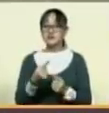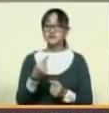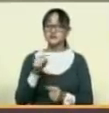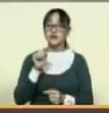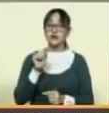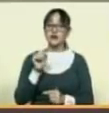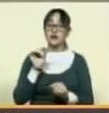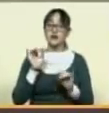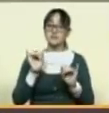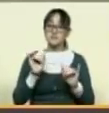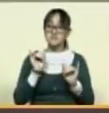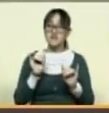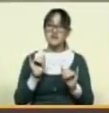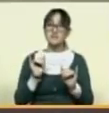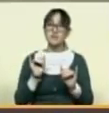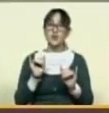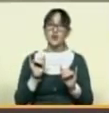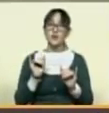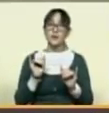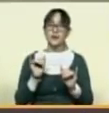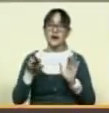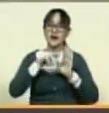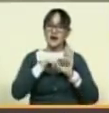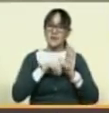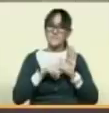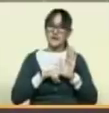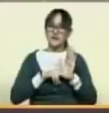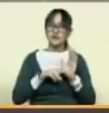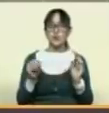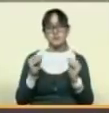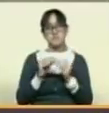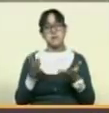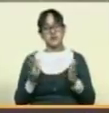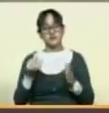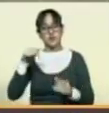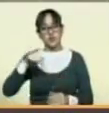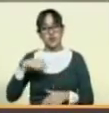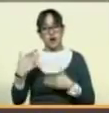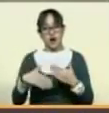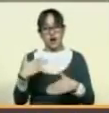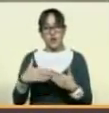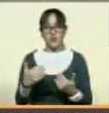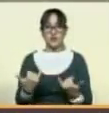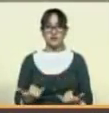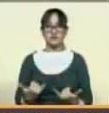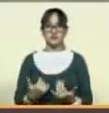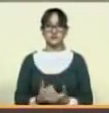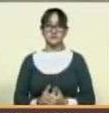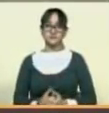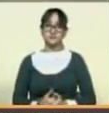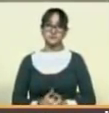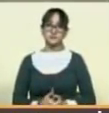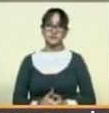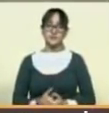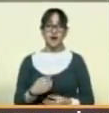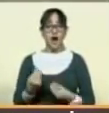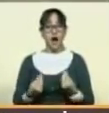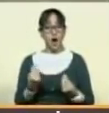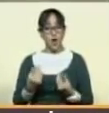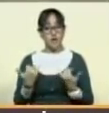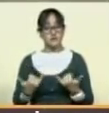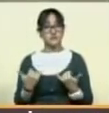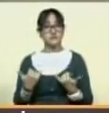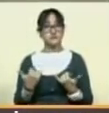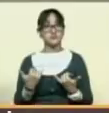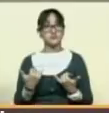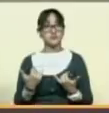tipo de unos reglamentos muy similares a los que hemos seguido aplicando. Es decir, lo que estamos es aplicando y